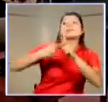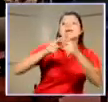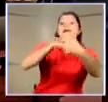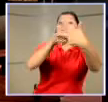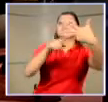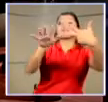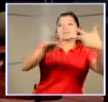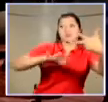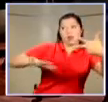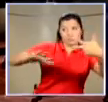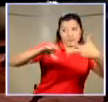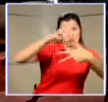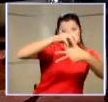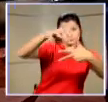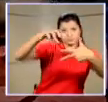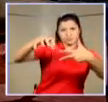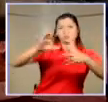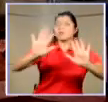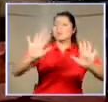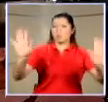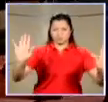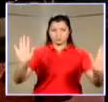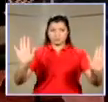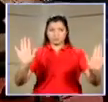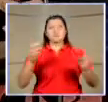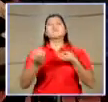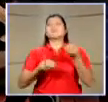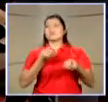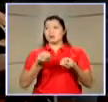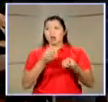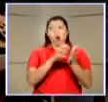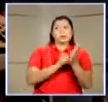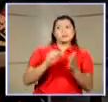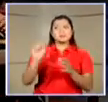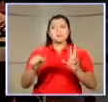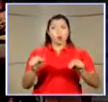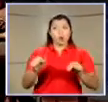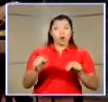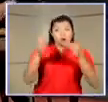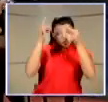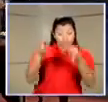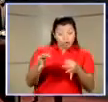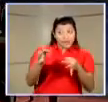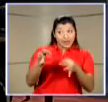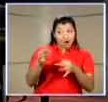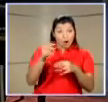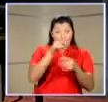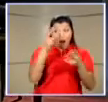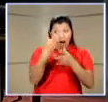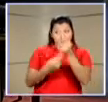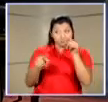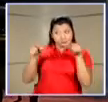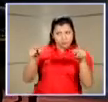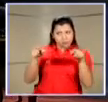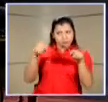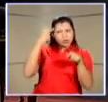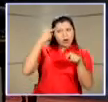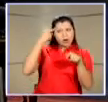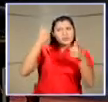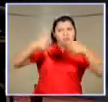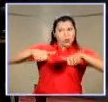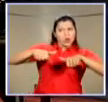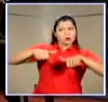ámbitos. O sea, se tiene que, yo creo que hay una posición neutra donde se dice que sí hay que cortar. O sea,